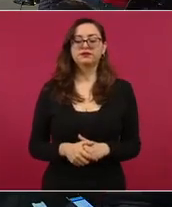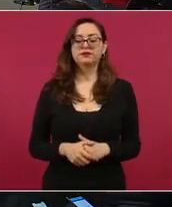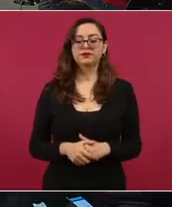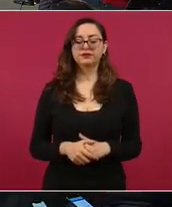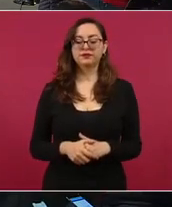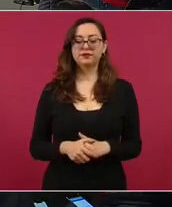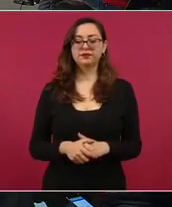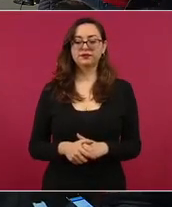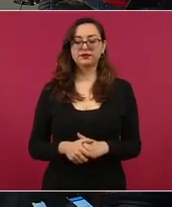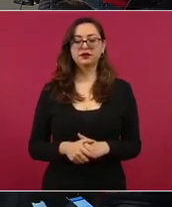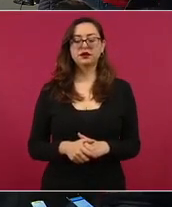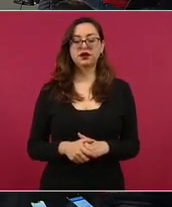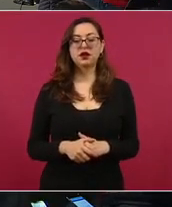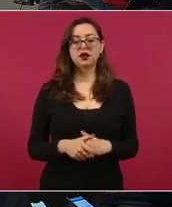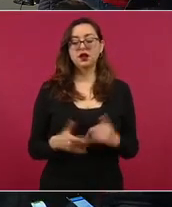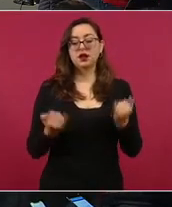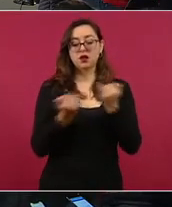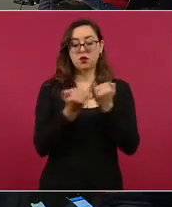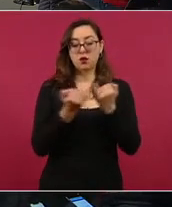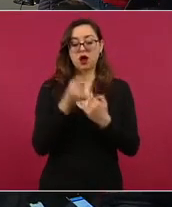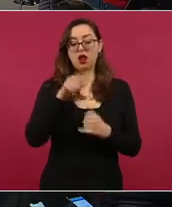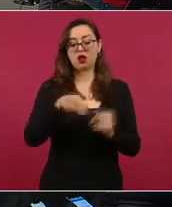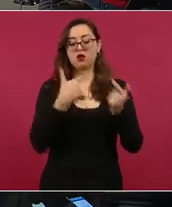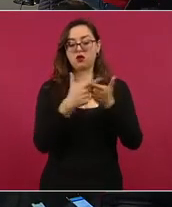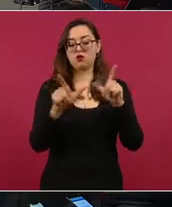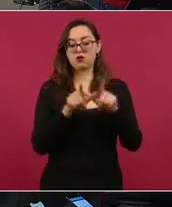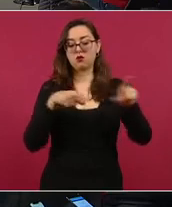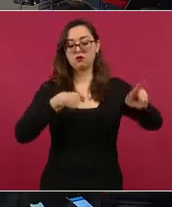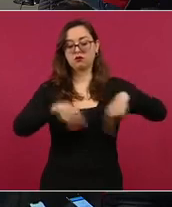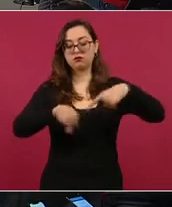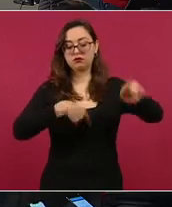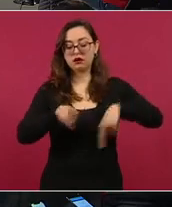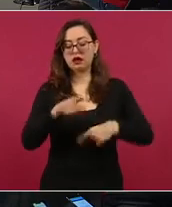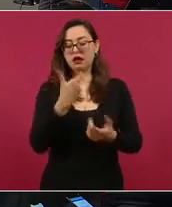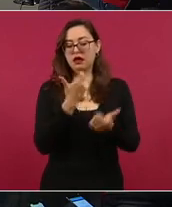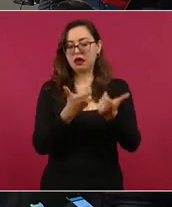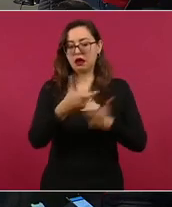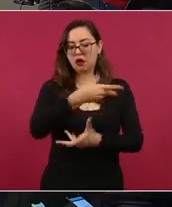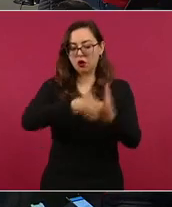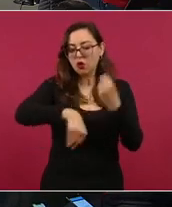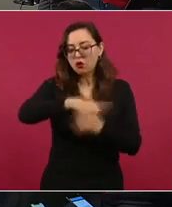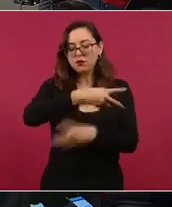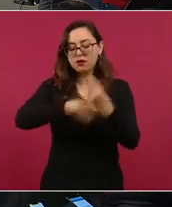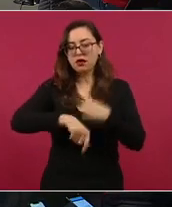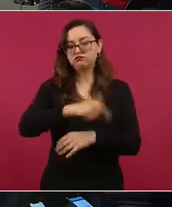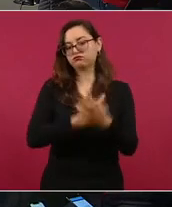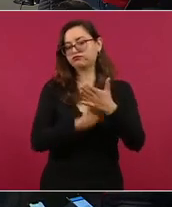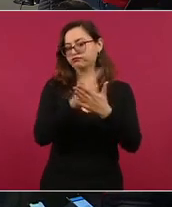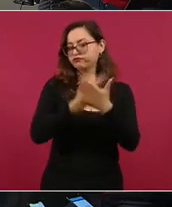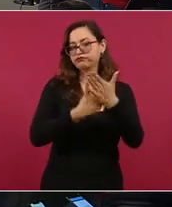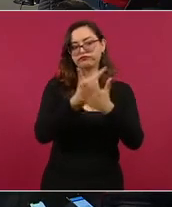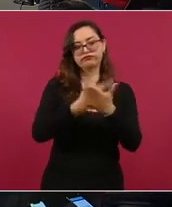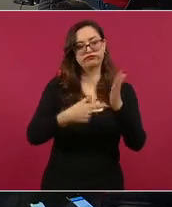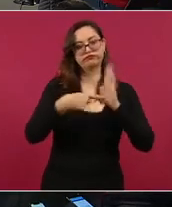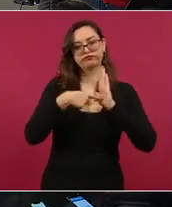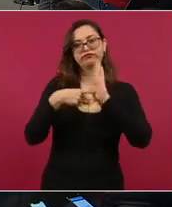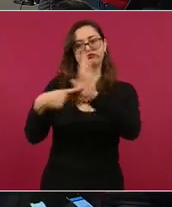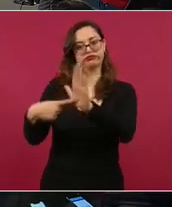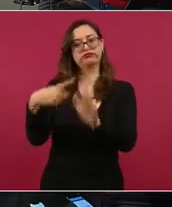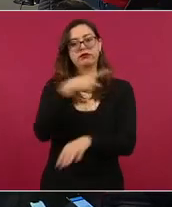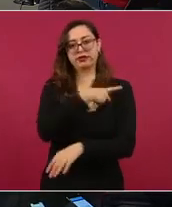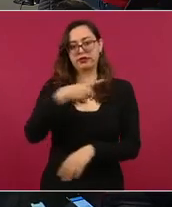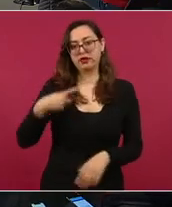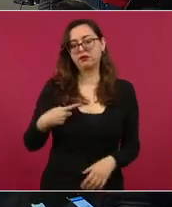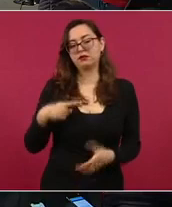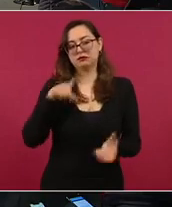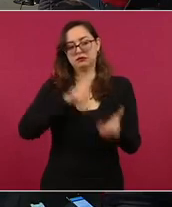clubes aceptan sujetarse a controles económicos de acuerdo a disposiciones y normas de